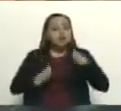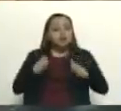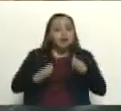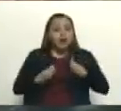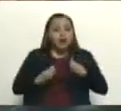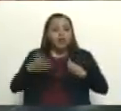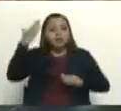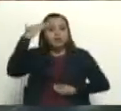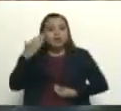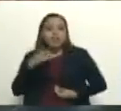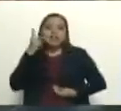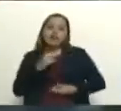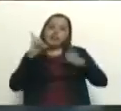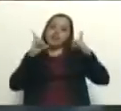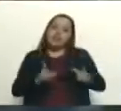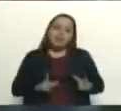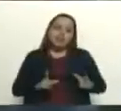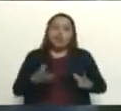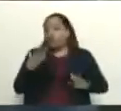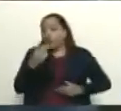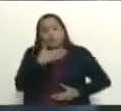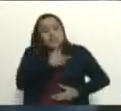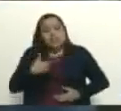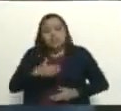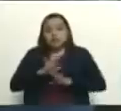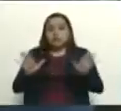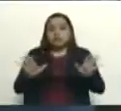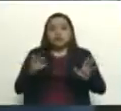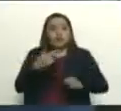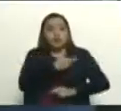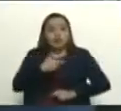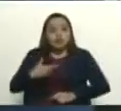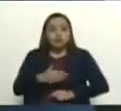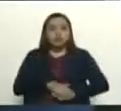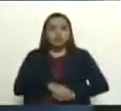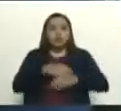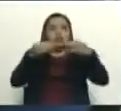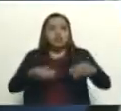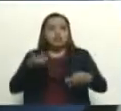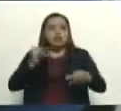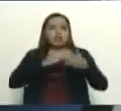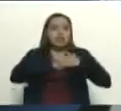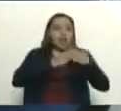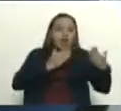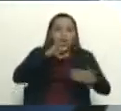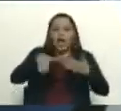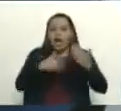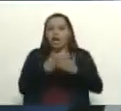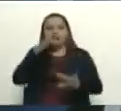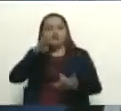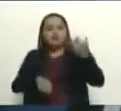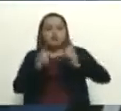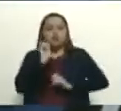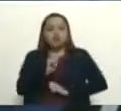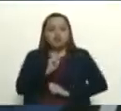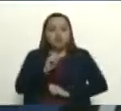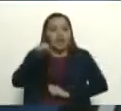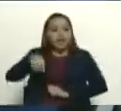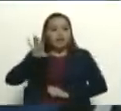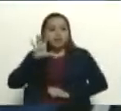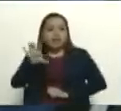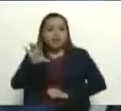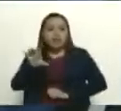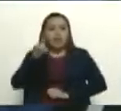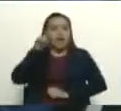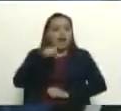de que Tibisay descansara y no quiso. Siempre estuvo entregada hasta el último minuto a esta patria, a